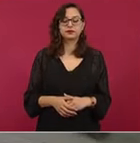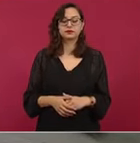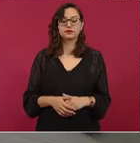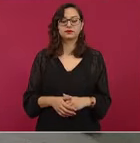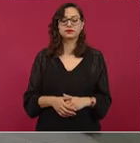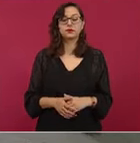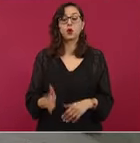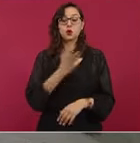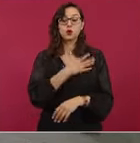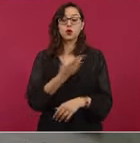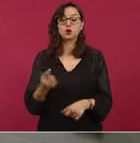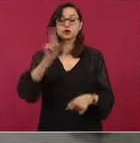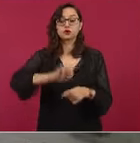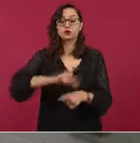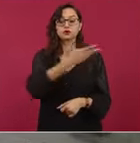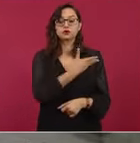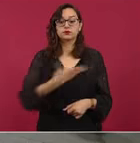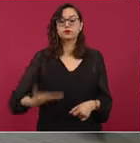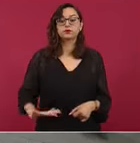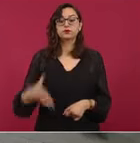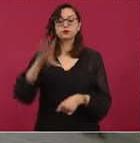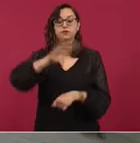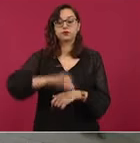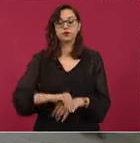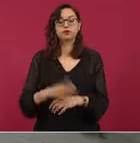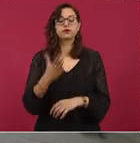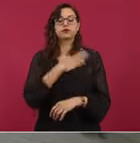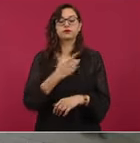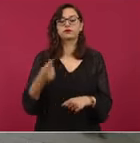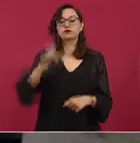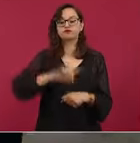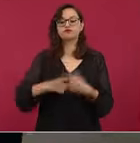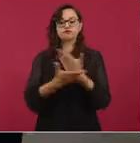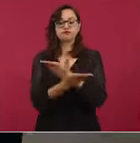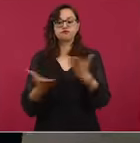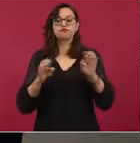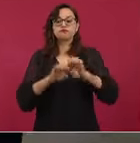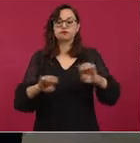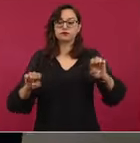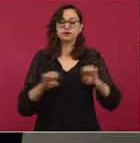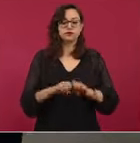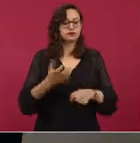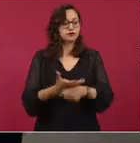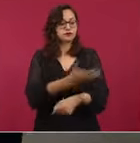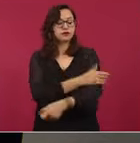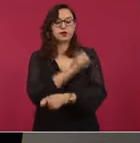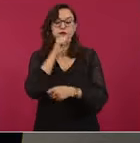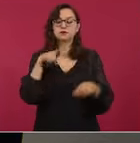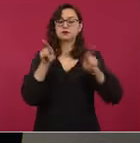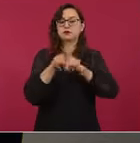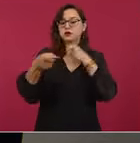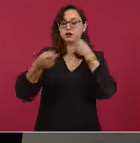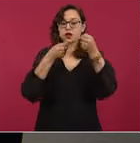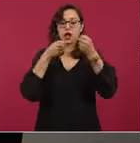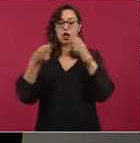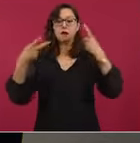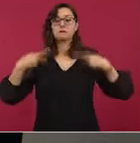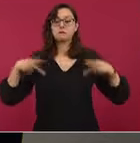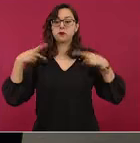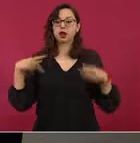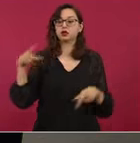Buenos días, señor presidente. Con su permiso, buenos días, integrantes de gabinete, medios de comunicación y todos aquellos que nos ven a través